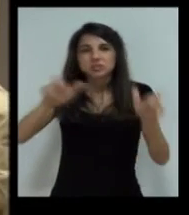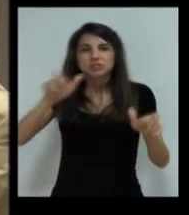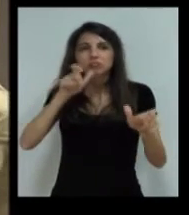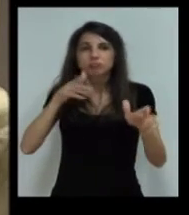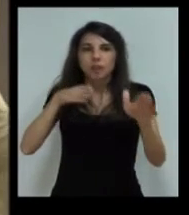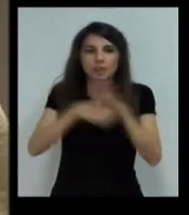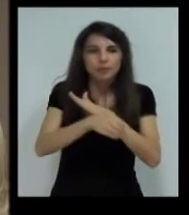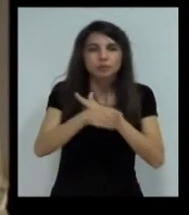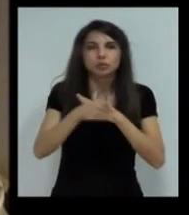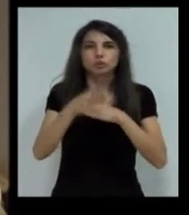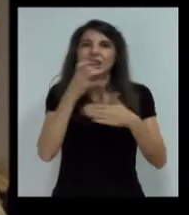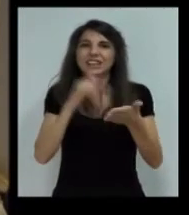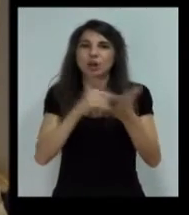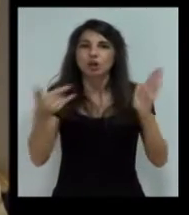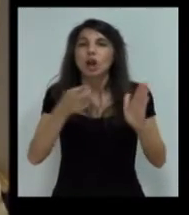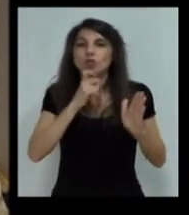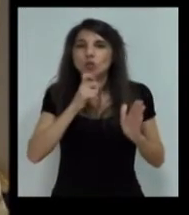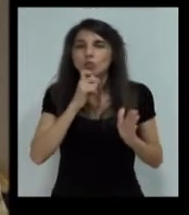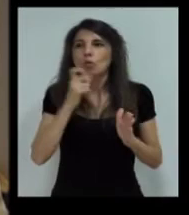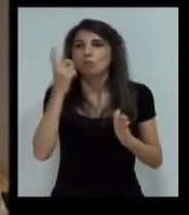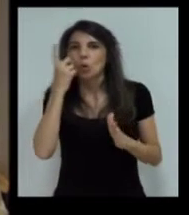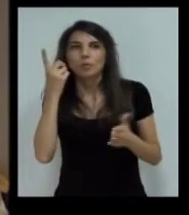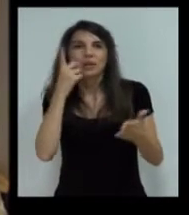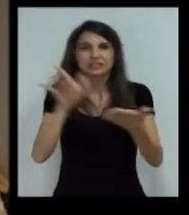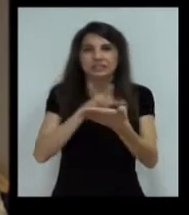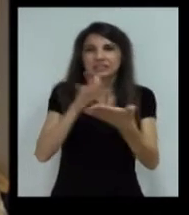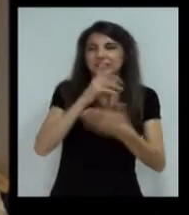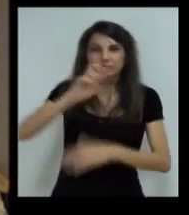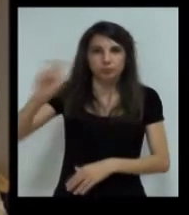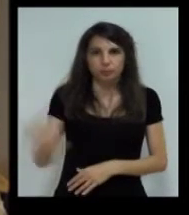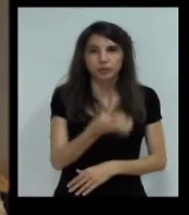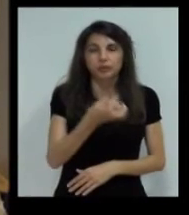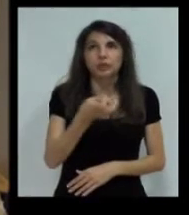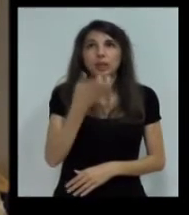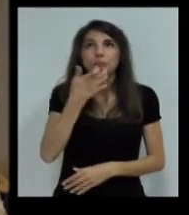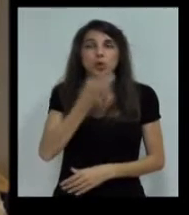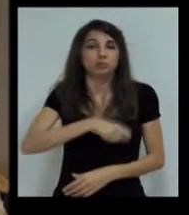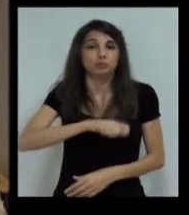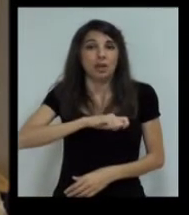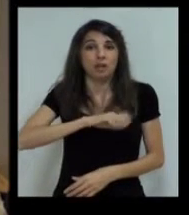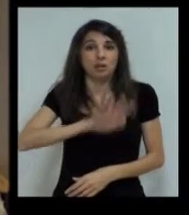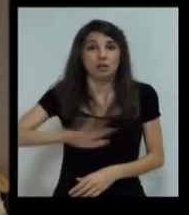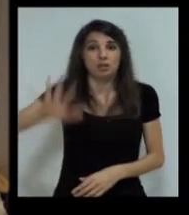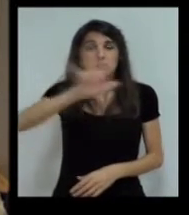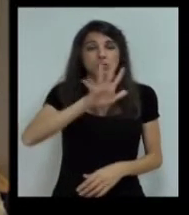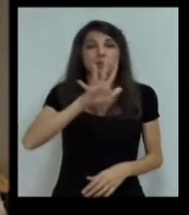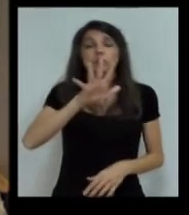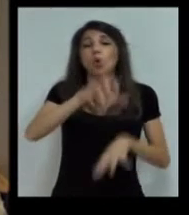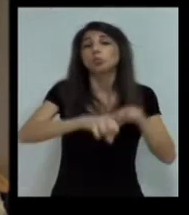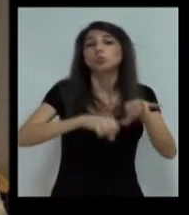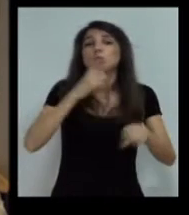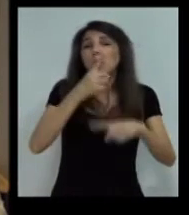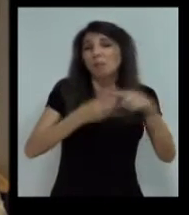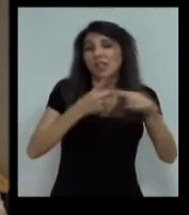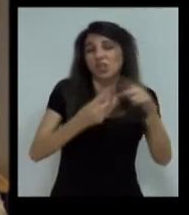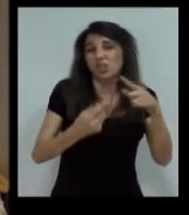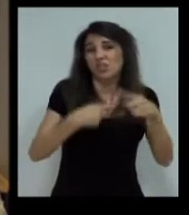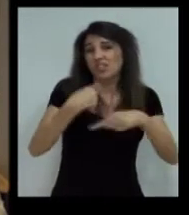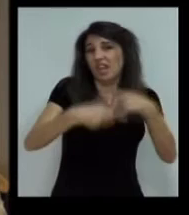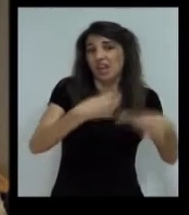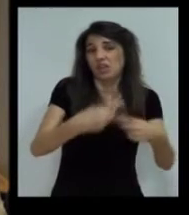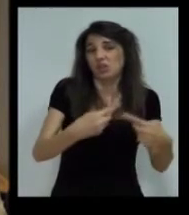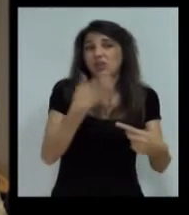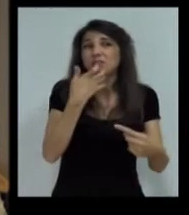móviles, ordenadores, etcétera. Solo el dato de que en España el consumo medio diario por persona es de más de 4 horas de